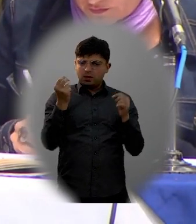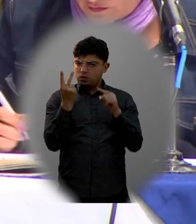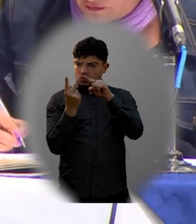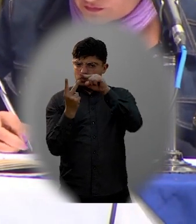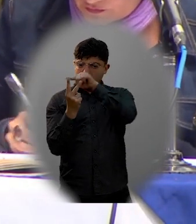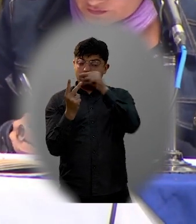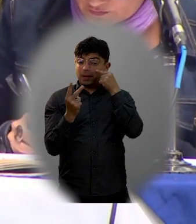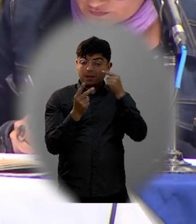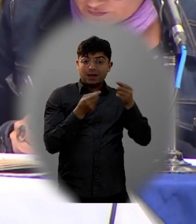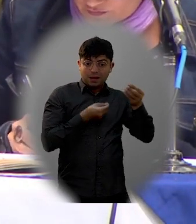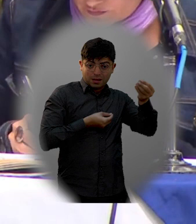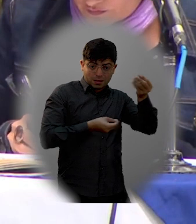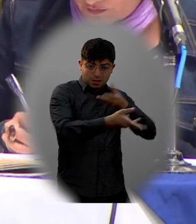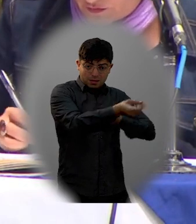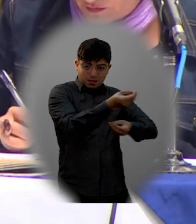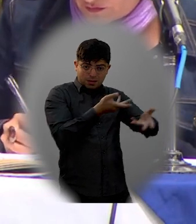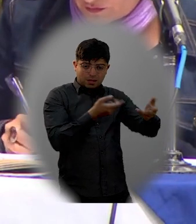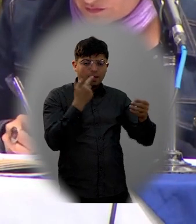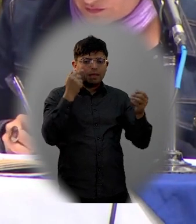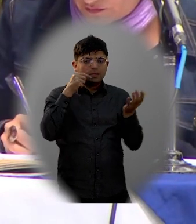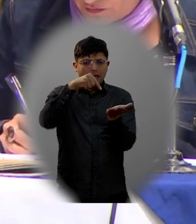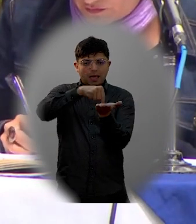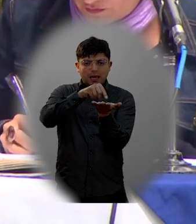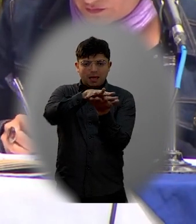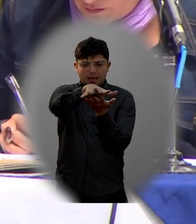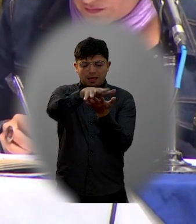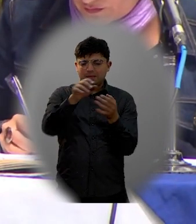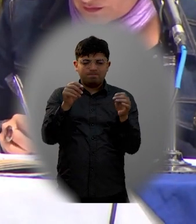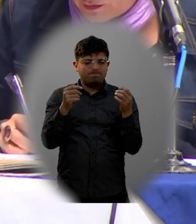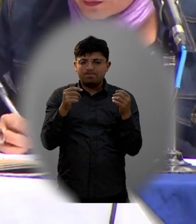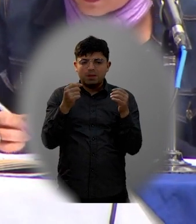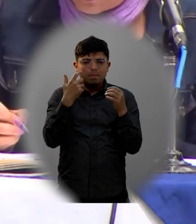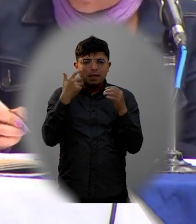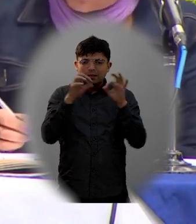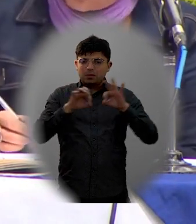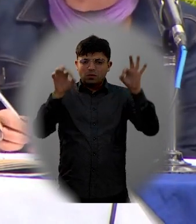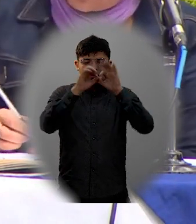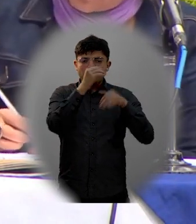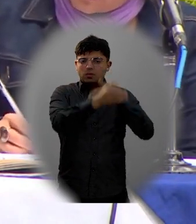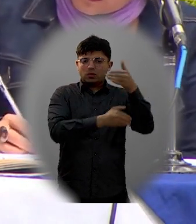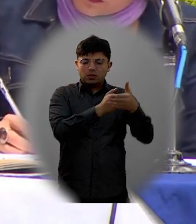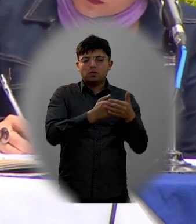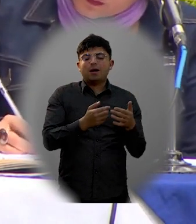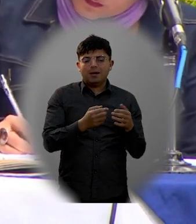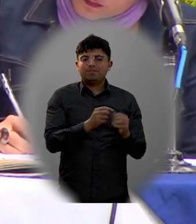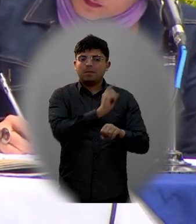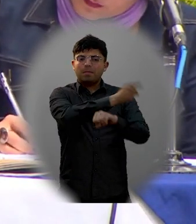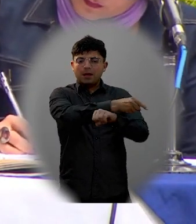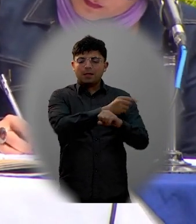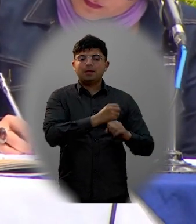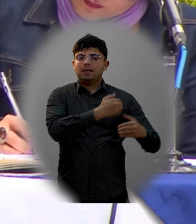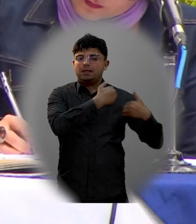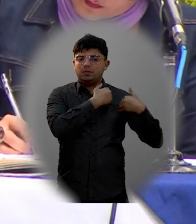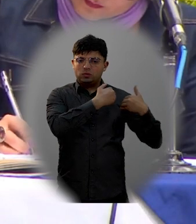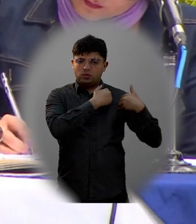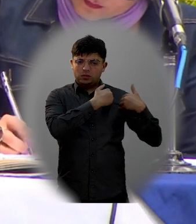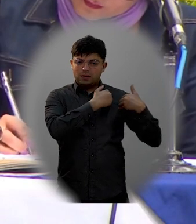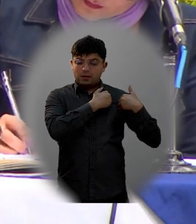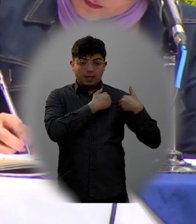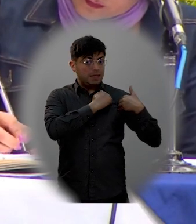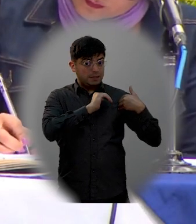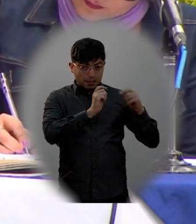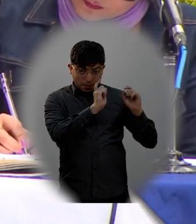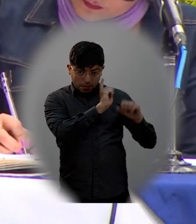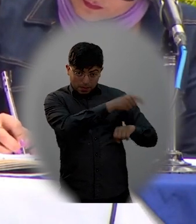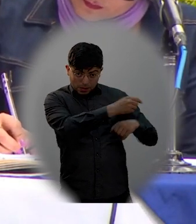paradigma retributivo el eje fundamental del proceso es establecer la responsabilidad y a partir de